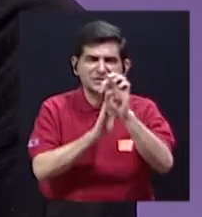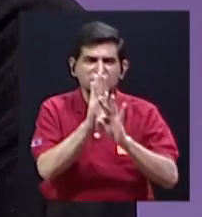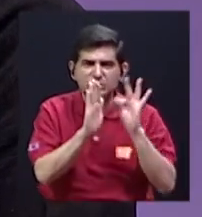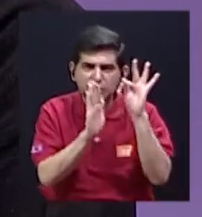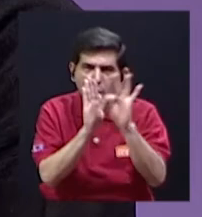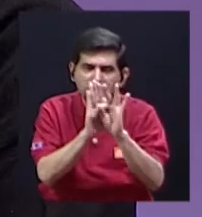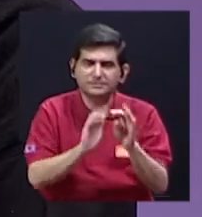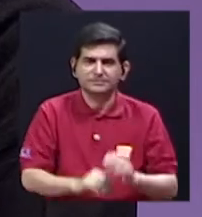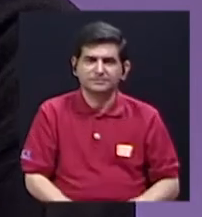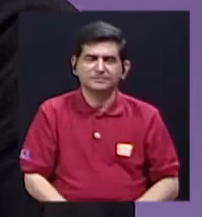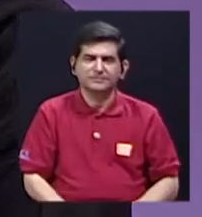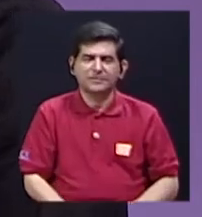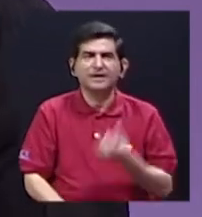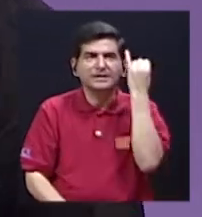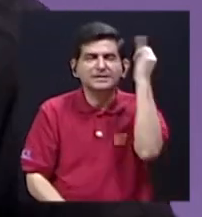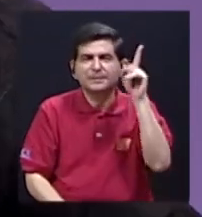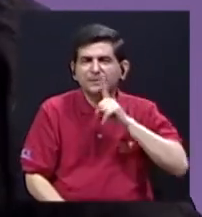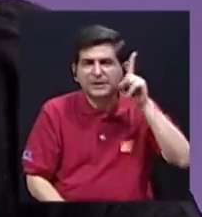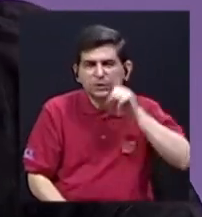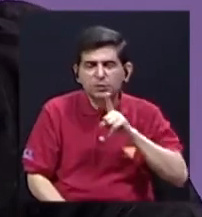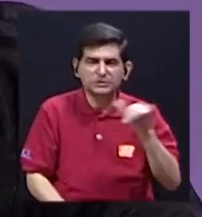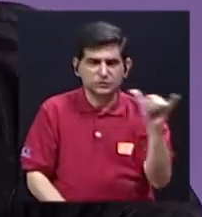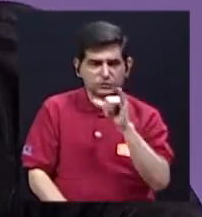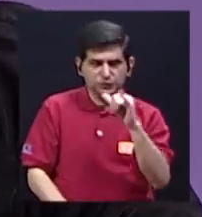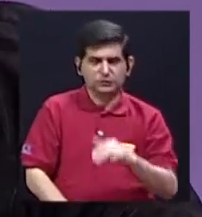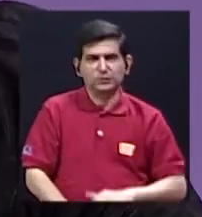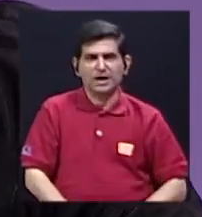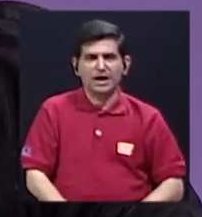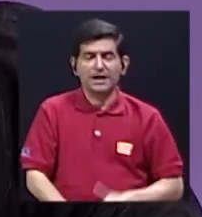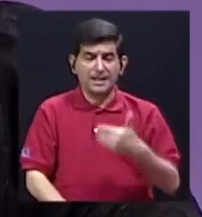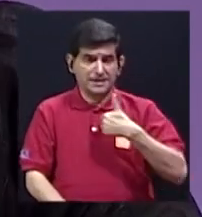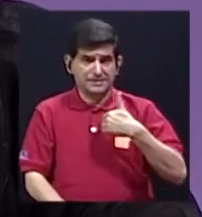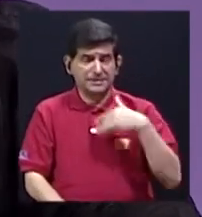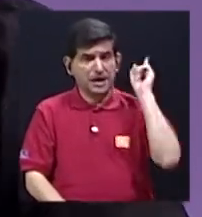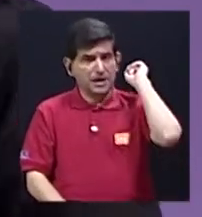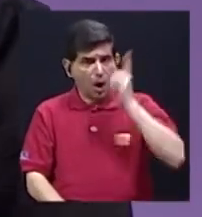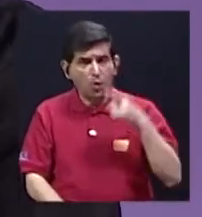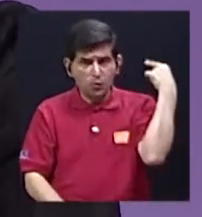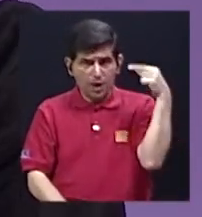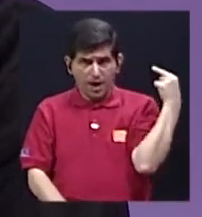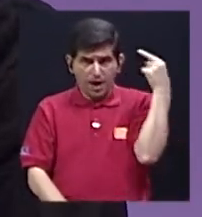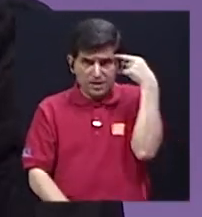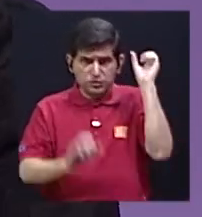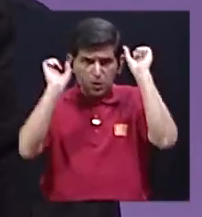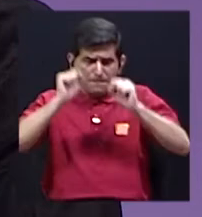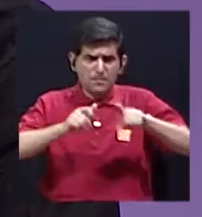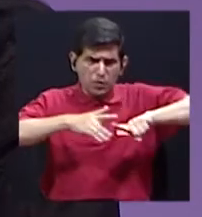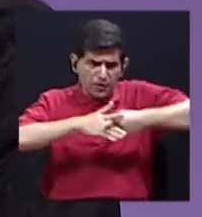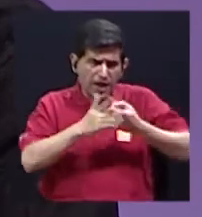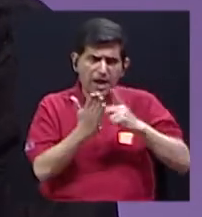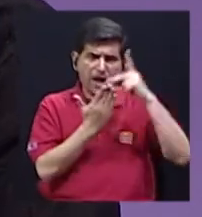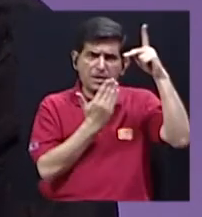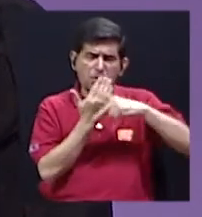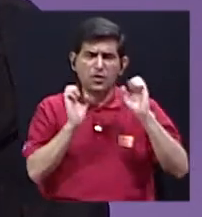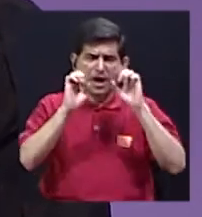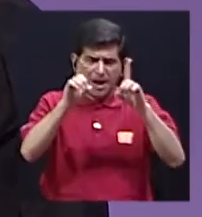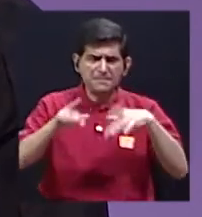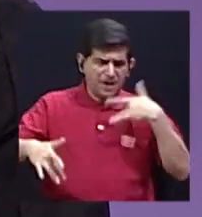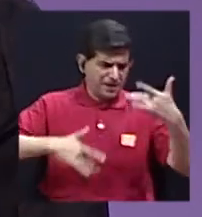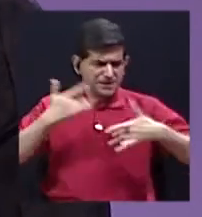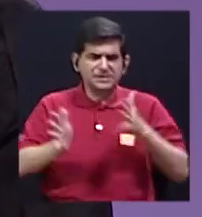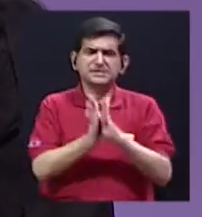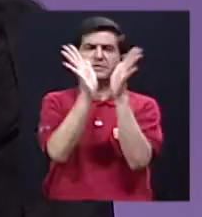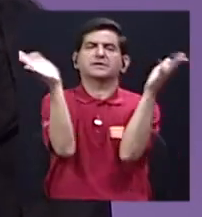verdad de los prejuicios y también existe la obligación del estado de poner en marcha programas de educación y sensibilización